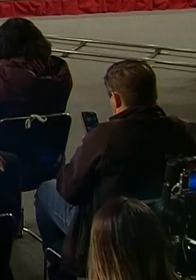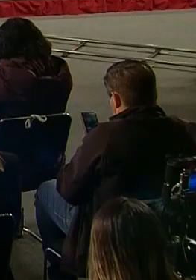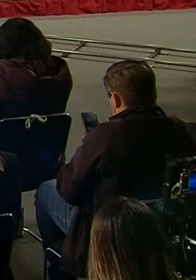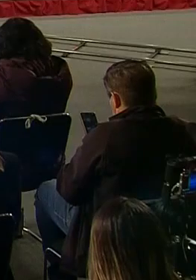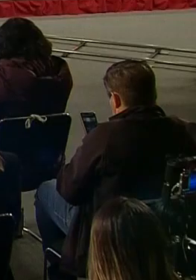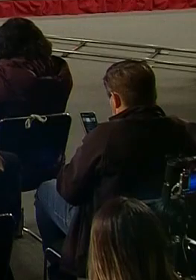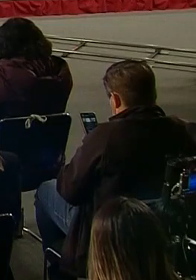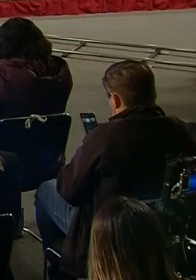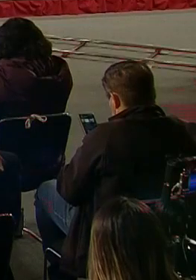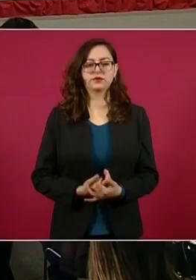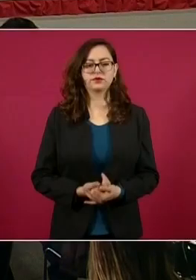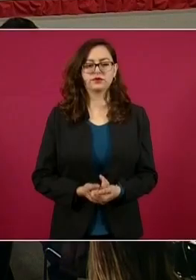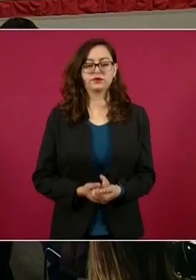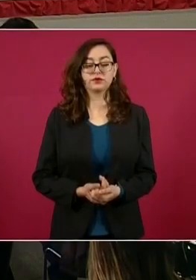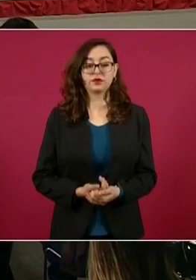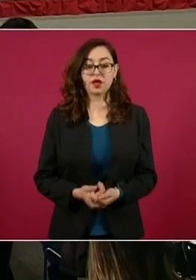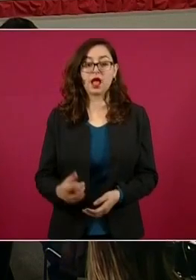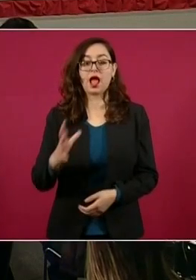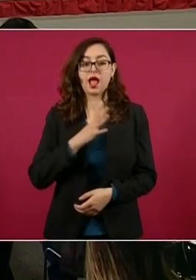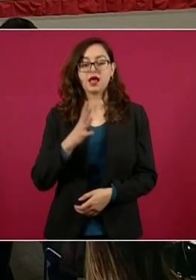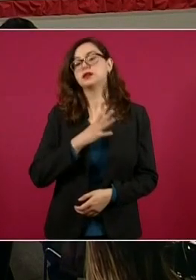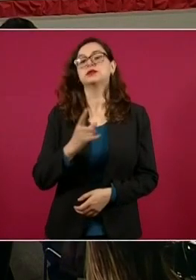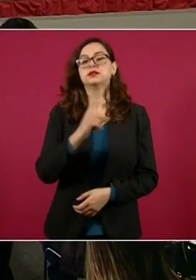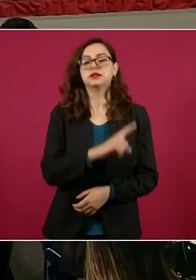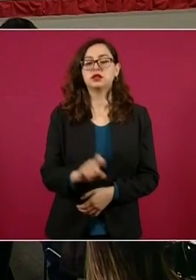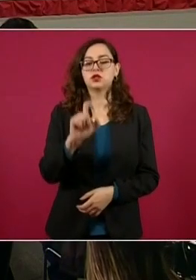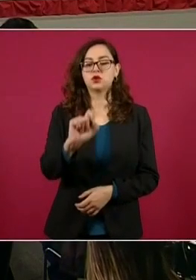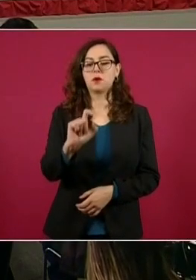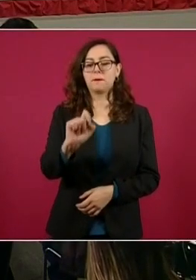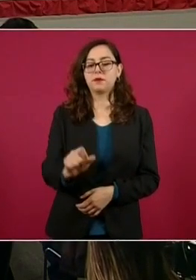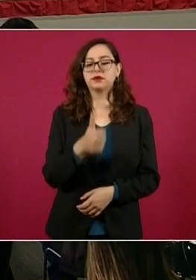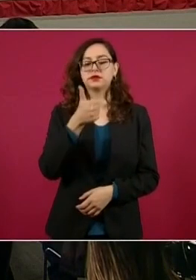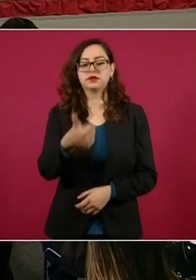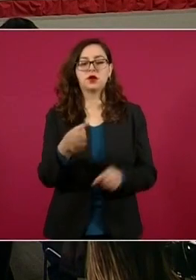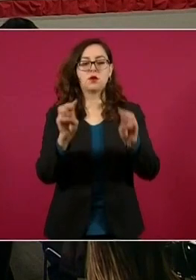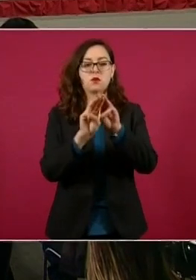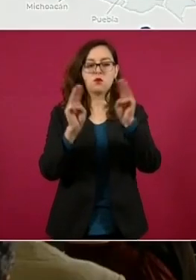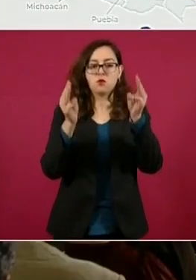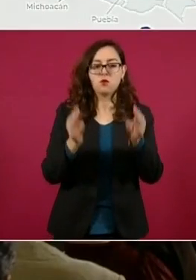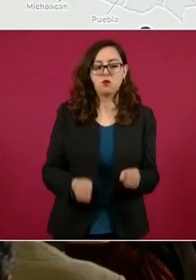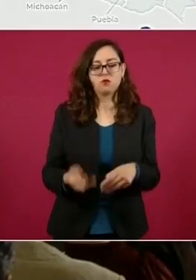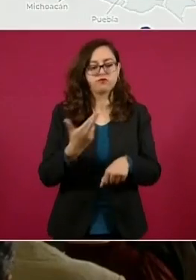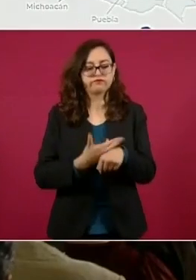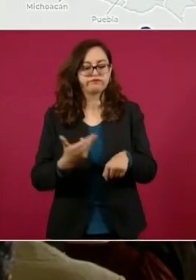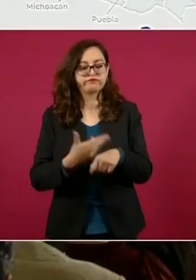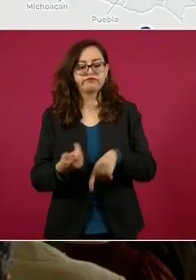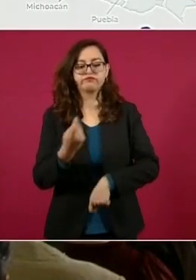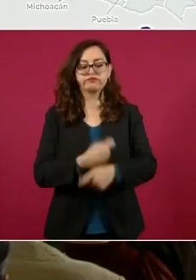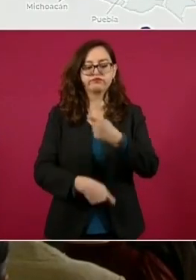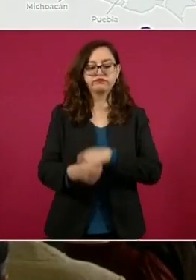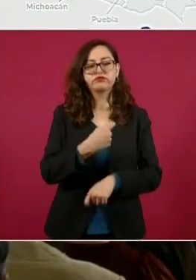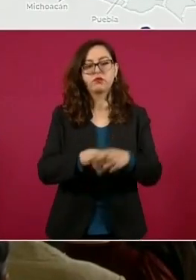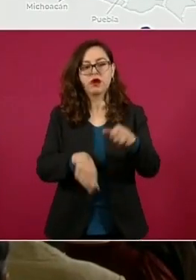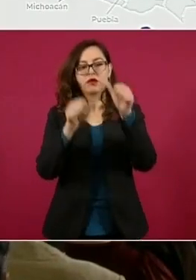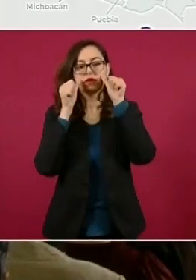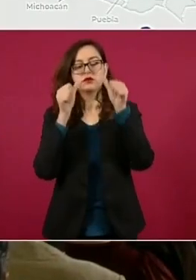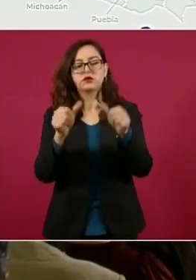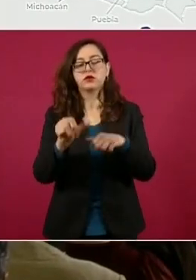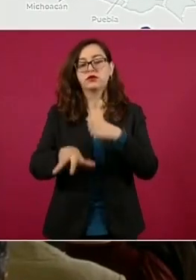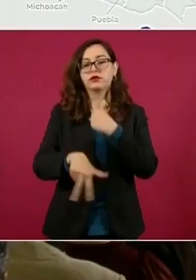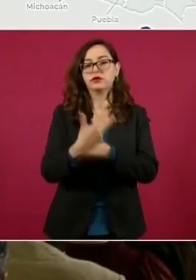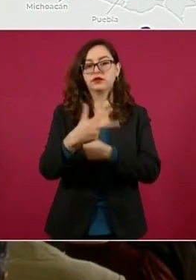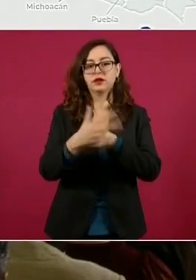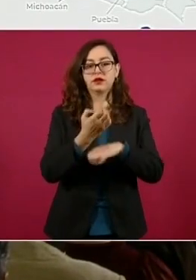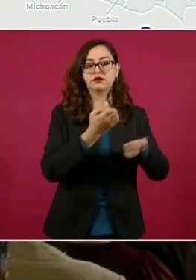módulos en estos 13 estados y se tiene un